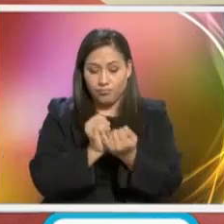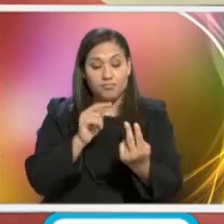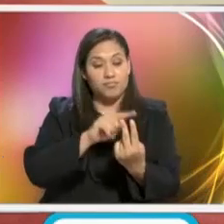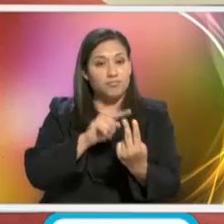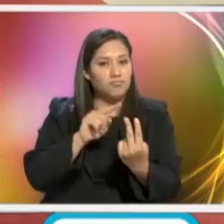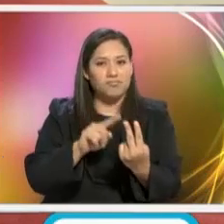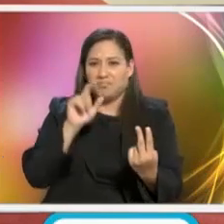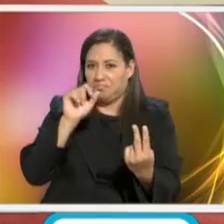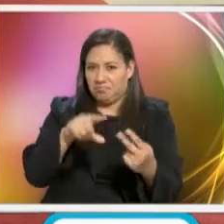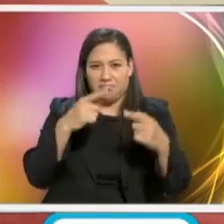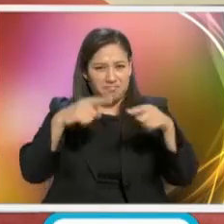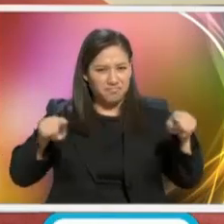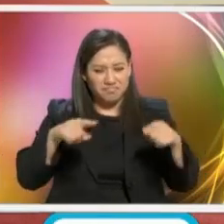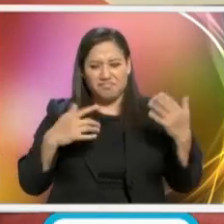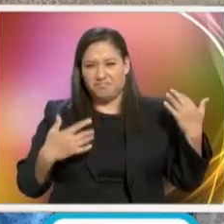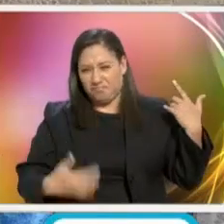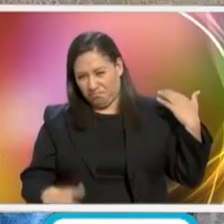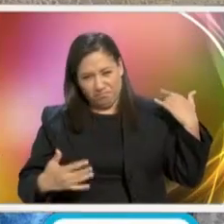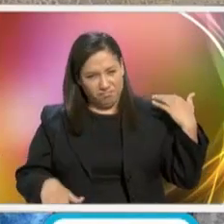en el...